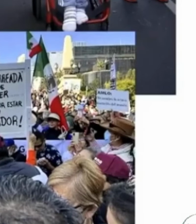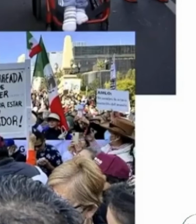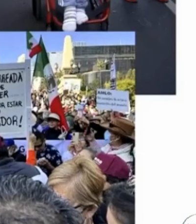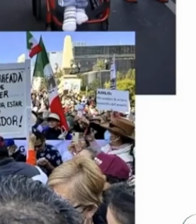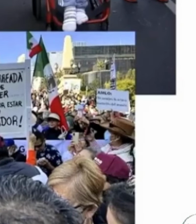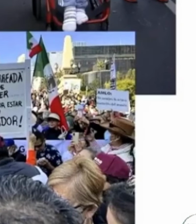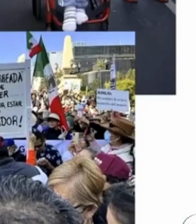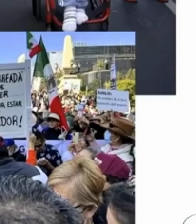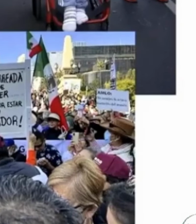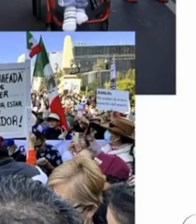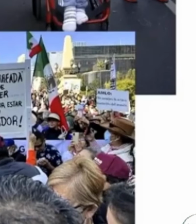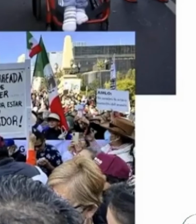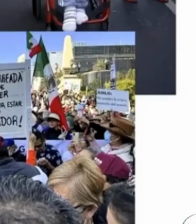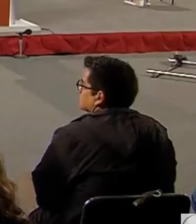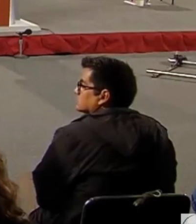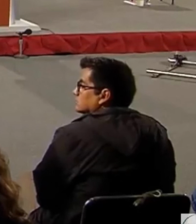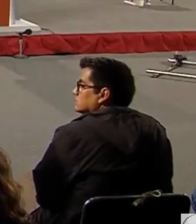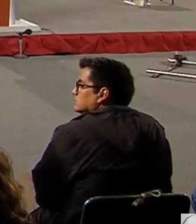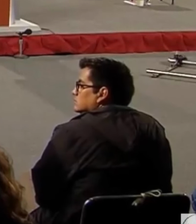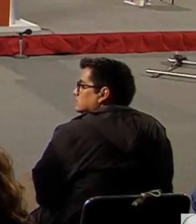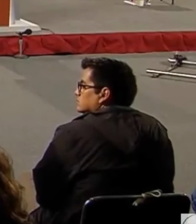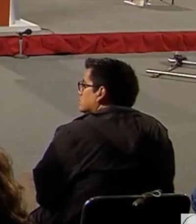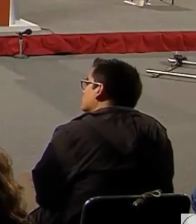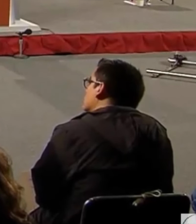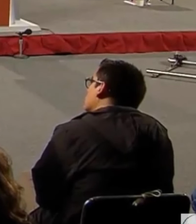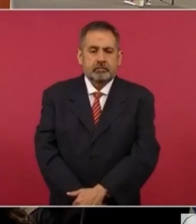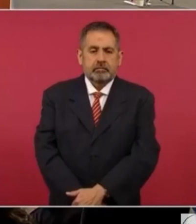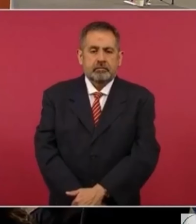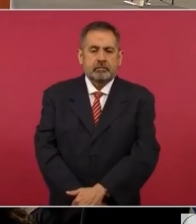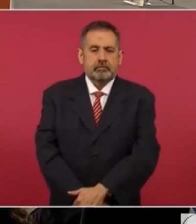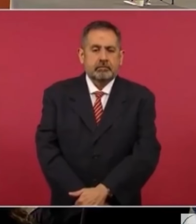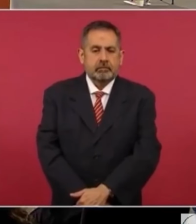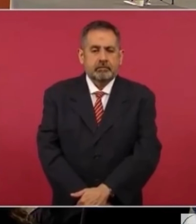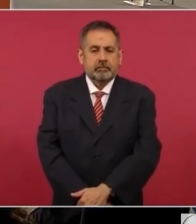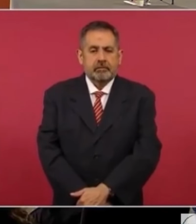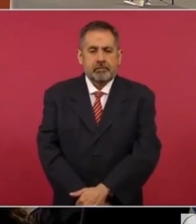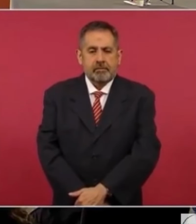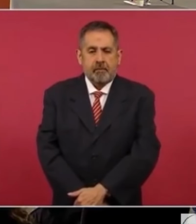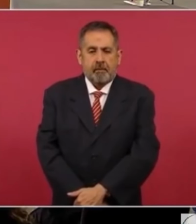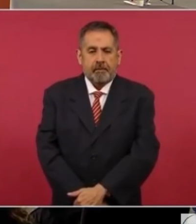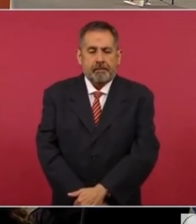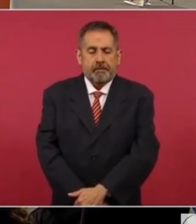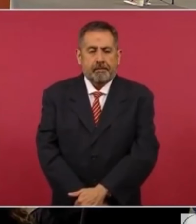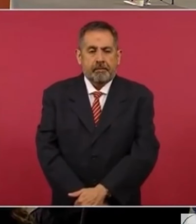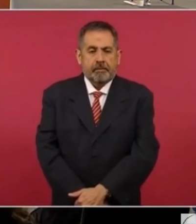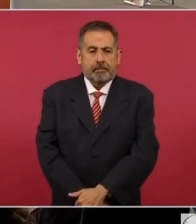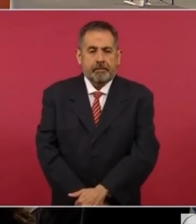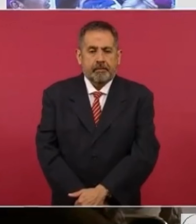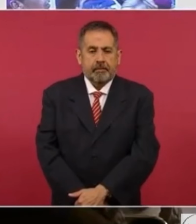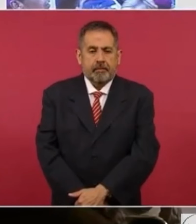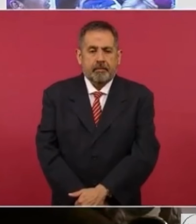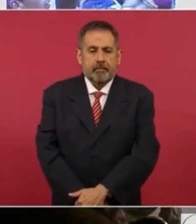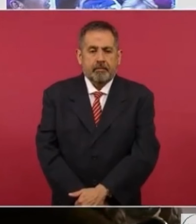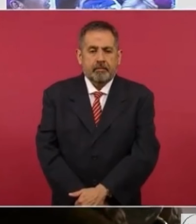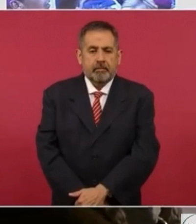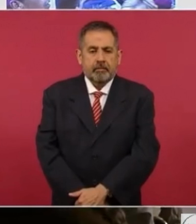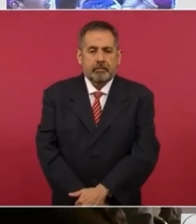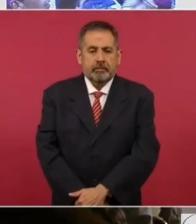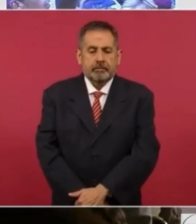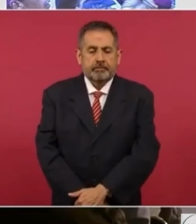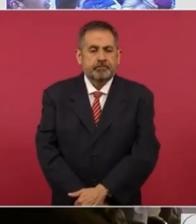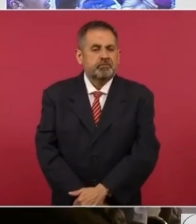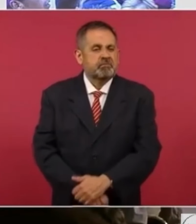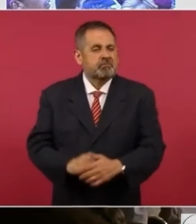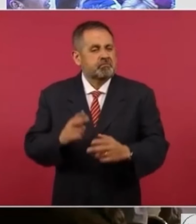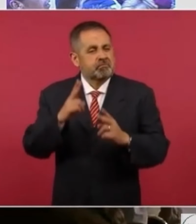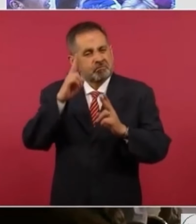que decíamos, vinieron nuestros hermanos migrantes a la marcha del 27. Es un honor estar